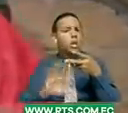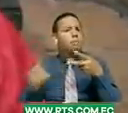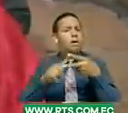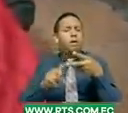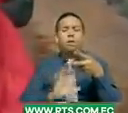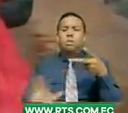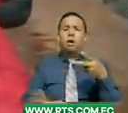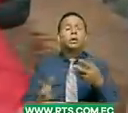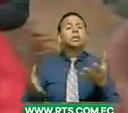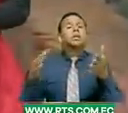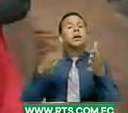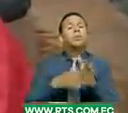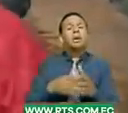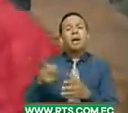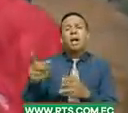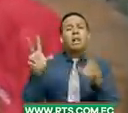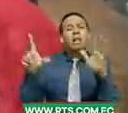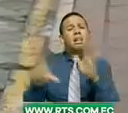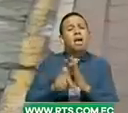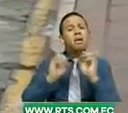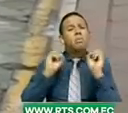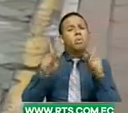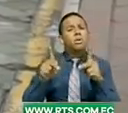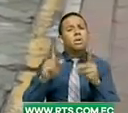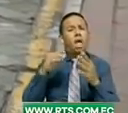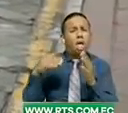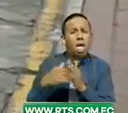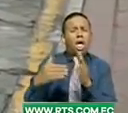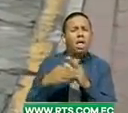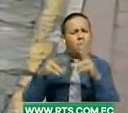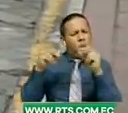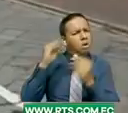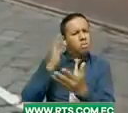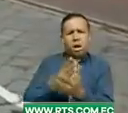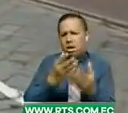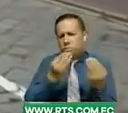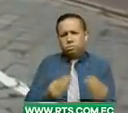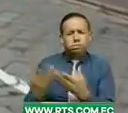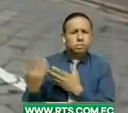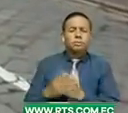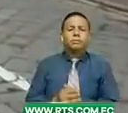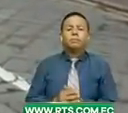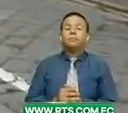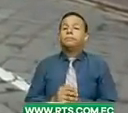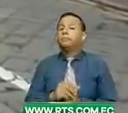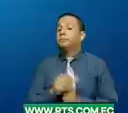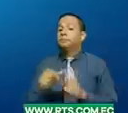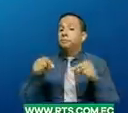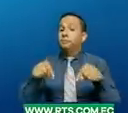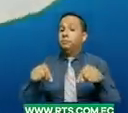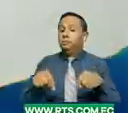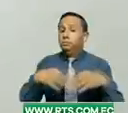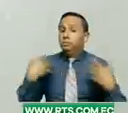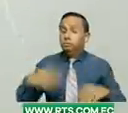no insista con la ley de oportunidades. El transporte público en la capital Morlaca no funcionó por varias horas.